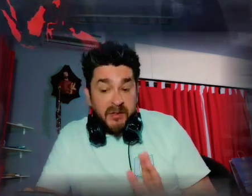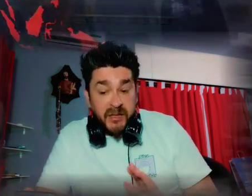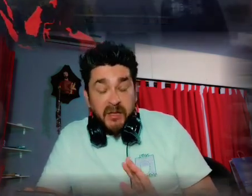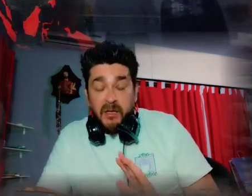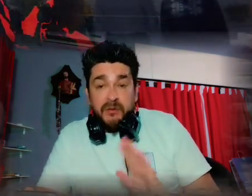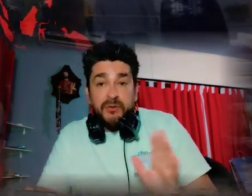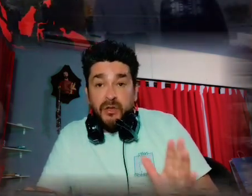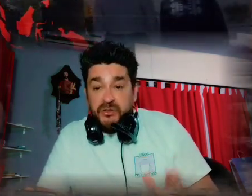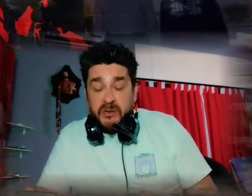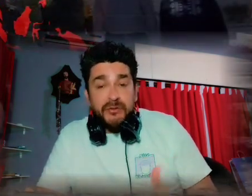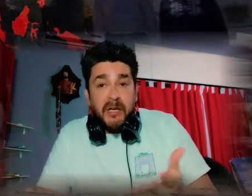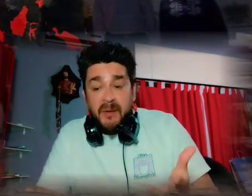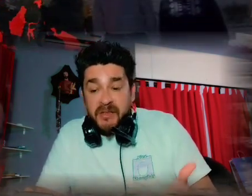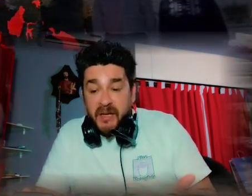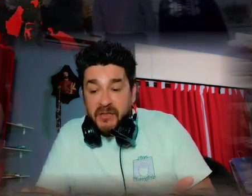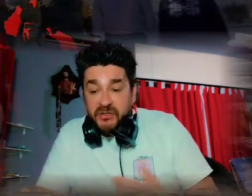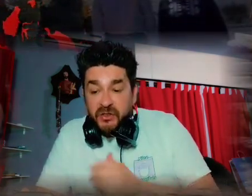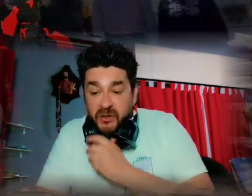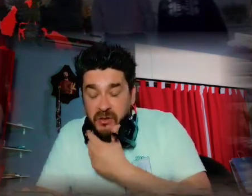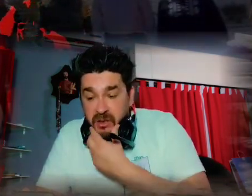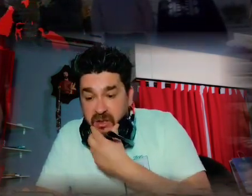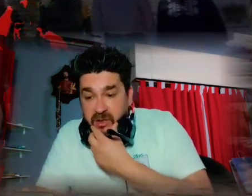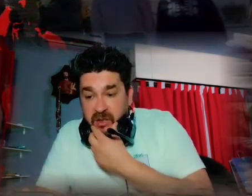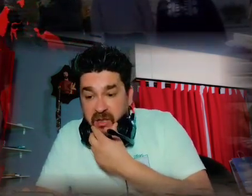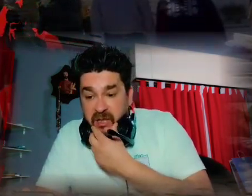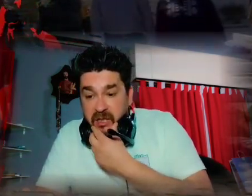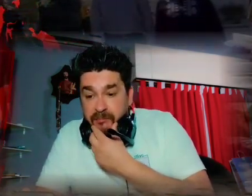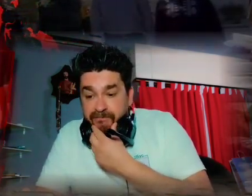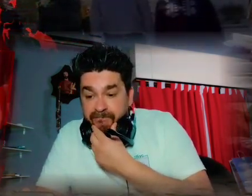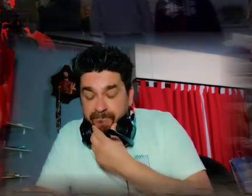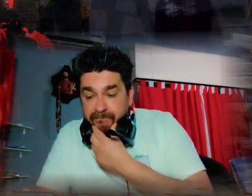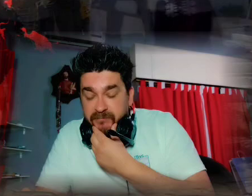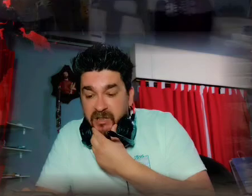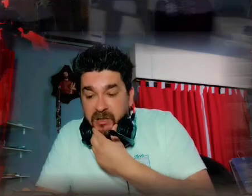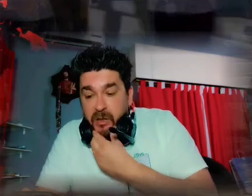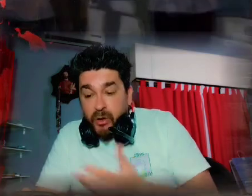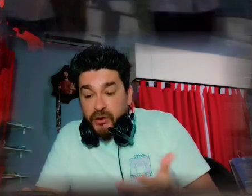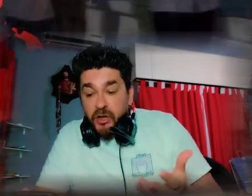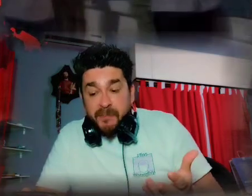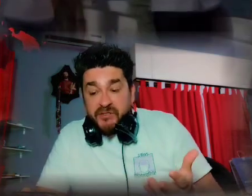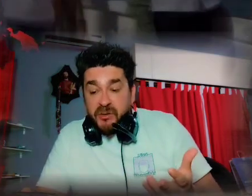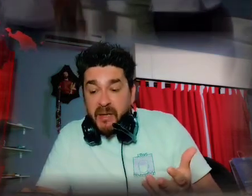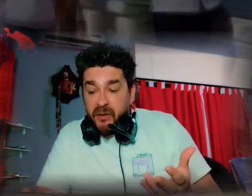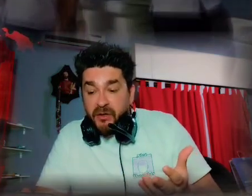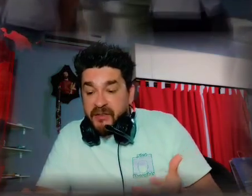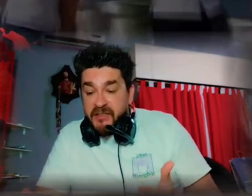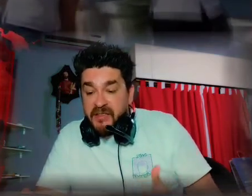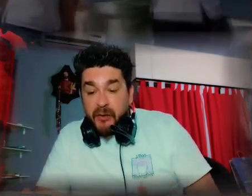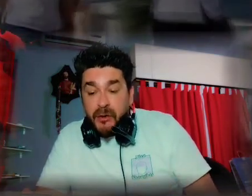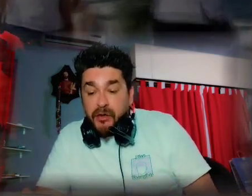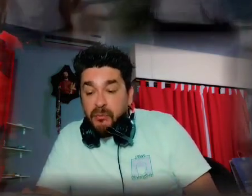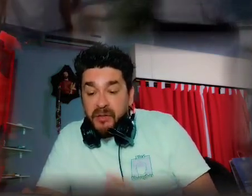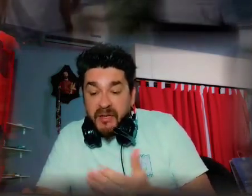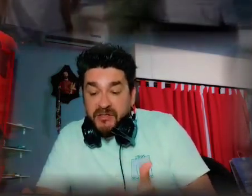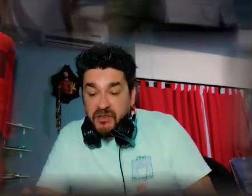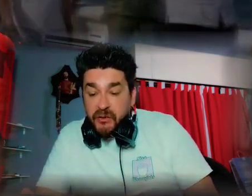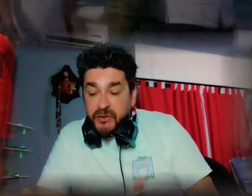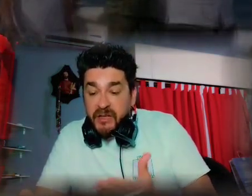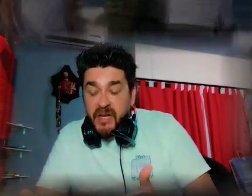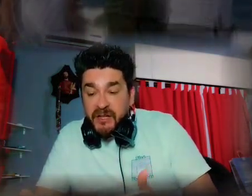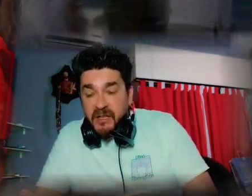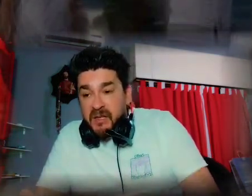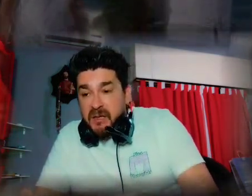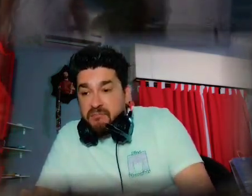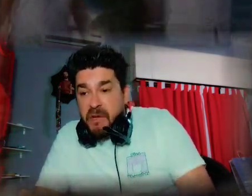todo. Realmente no lo sé. Ustedes me dirán eso, ¿no? Cuando López Obrador dice actuar con moderación